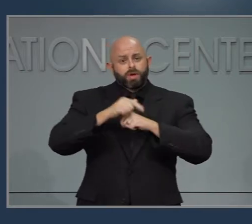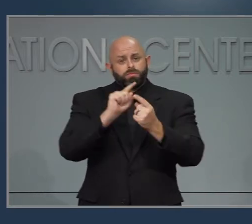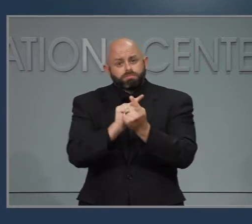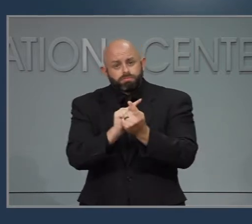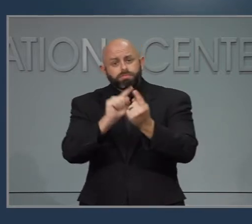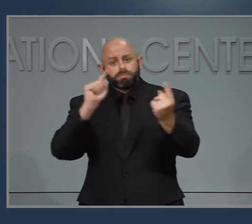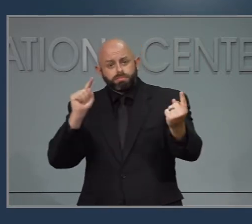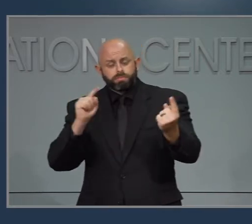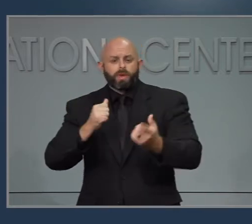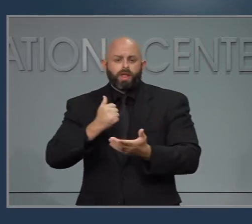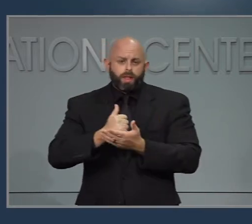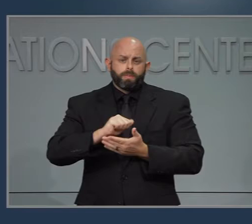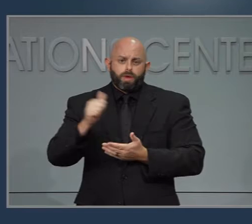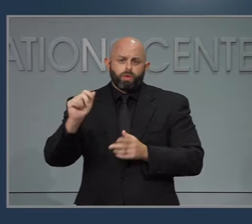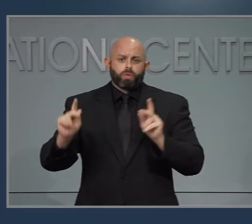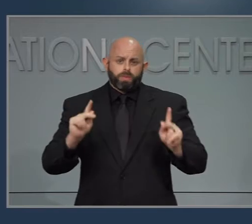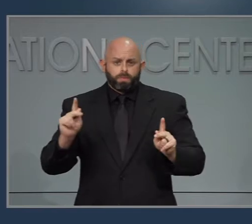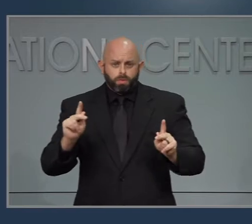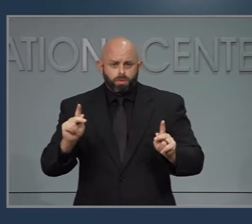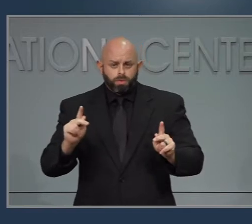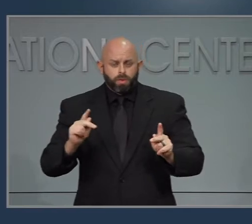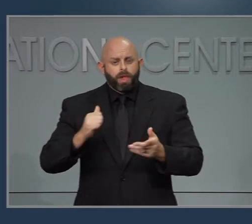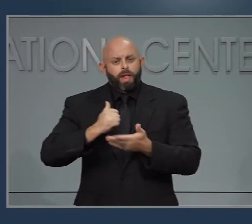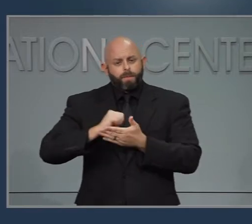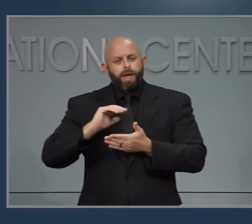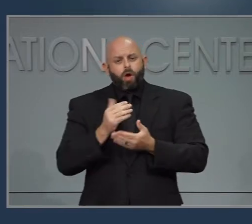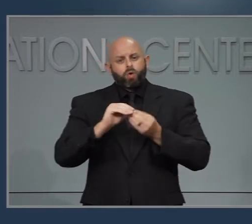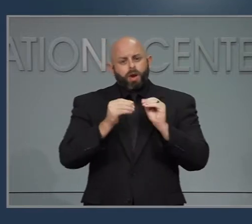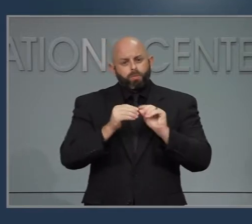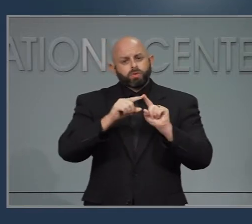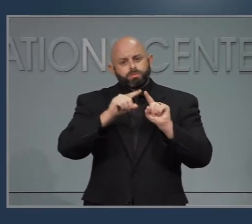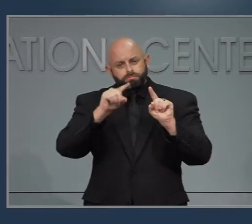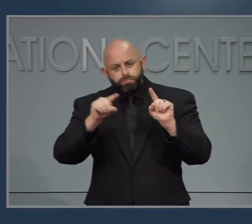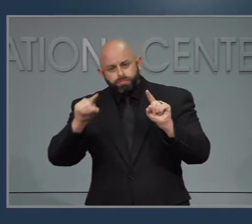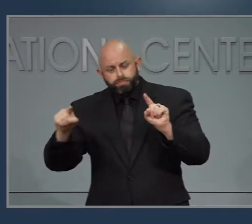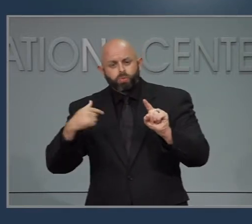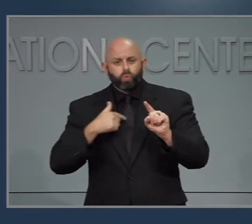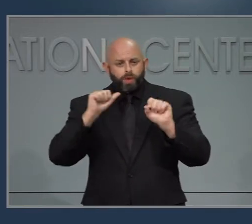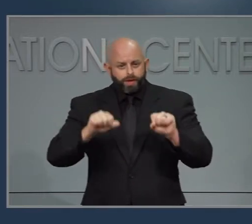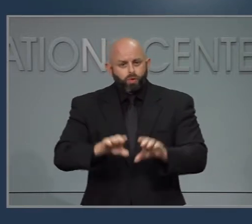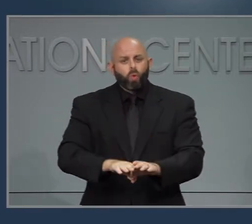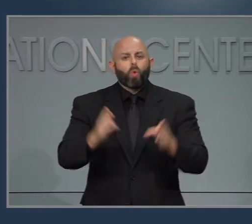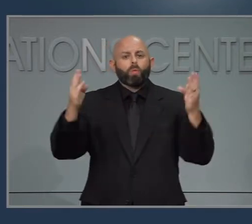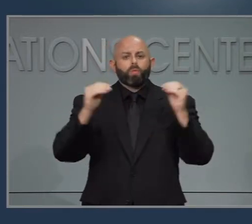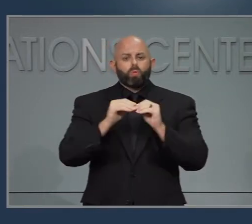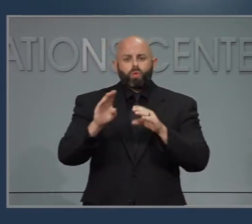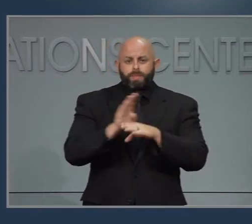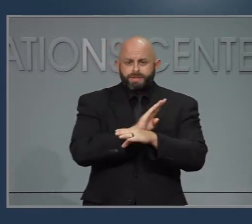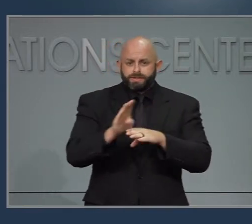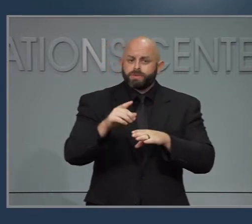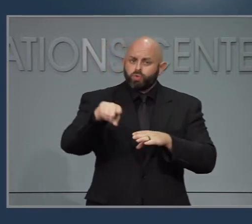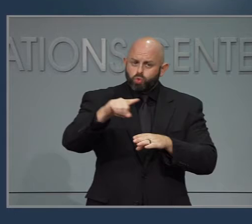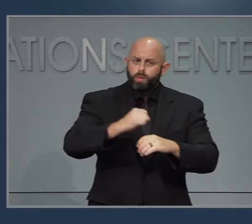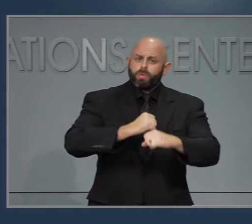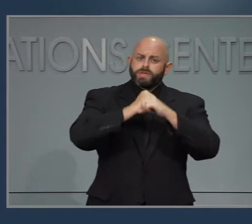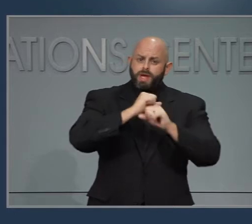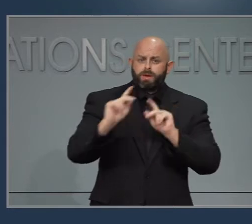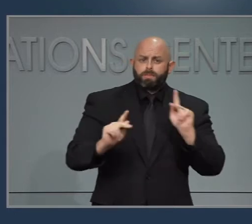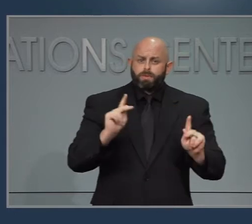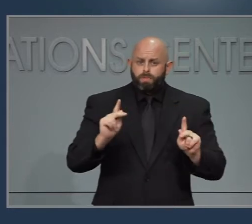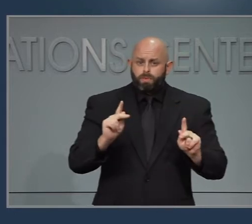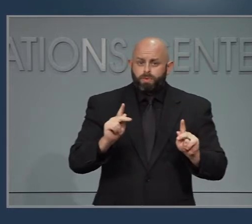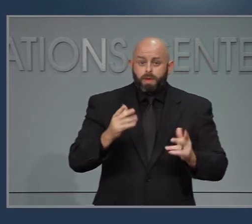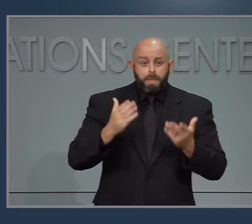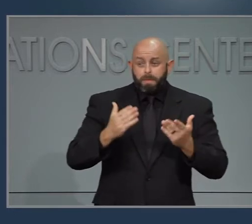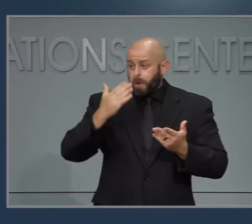social, ustedes ayudan a que bajen los casos en el estado y podamos relajar las restricciones. Están protegiendo a sus conocidos